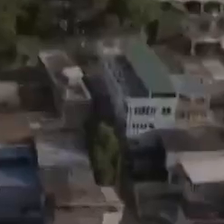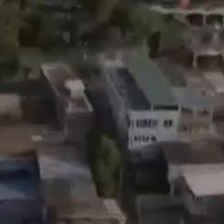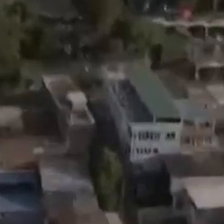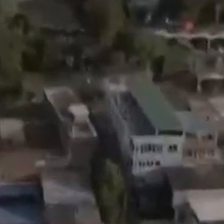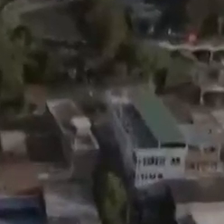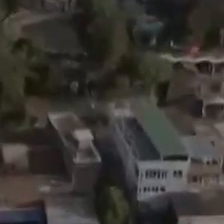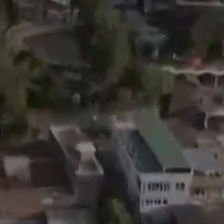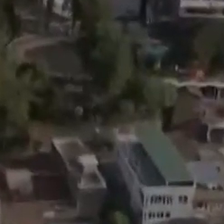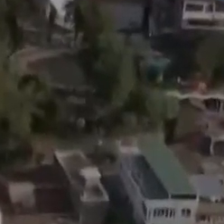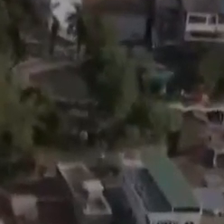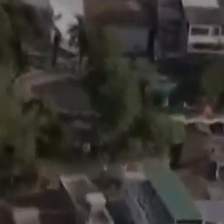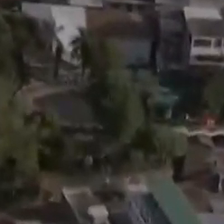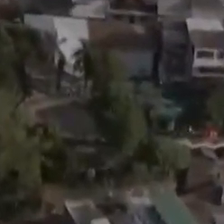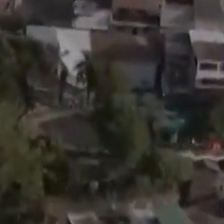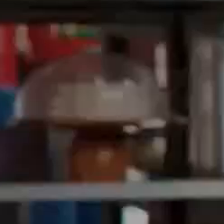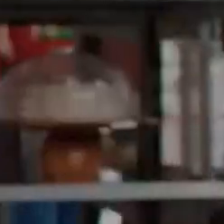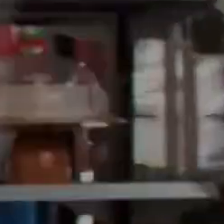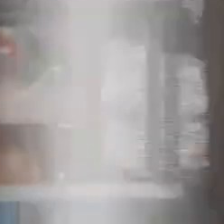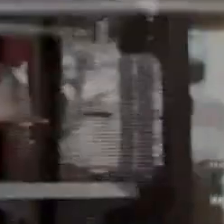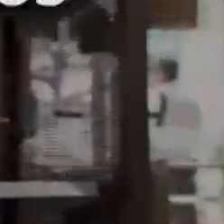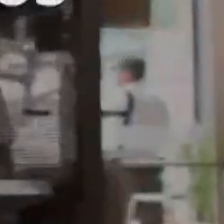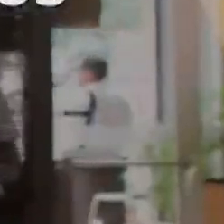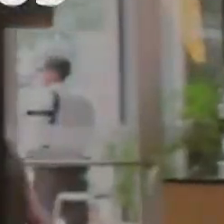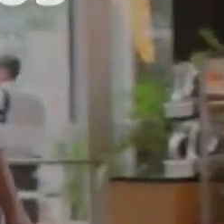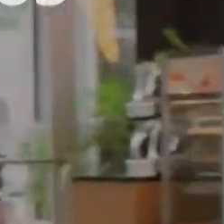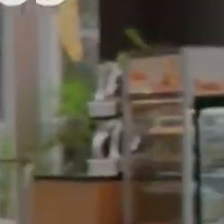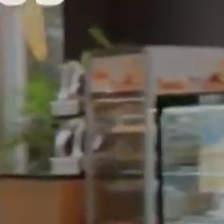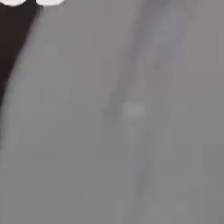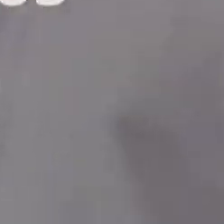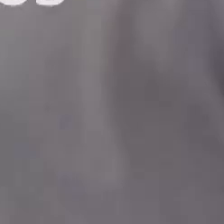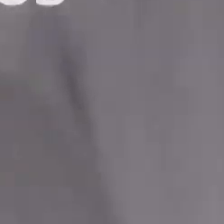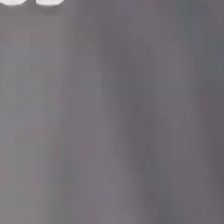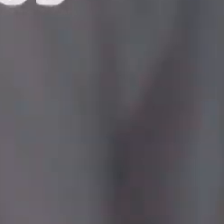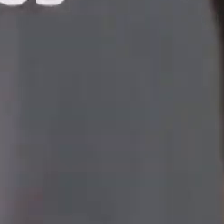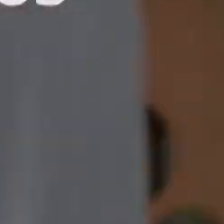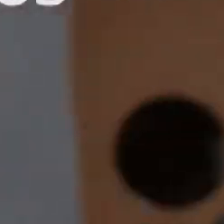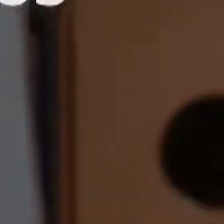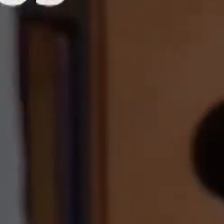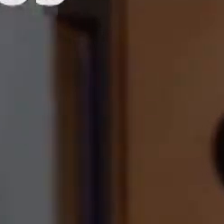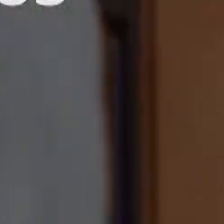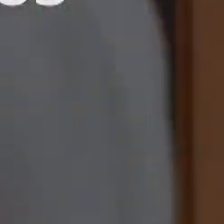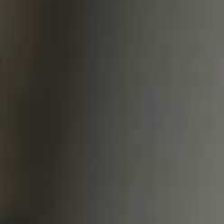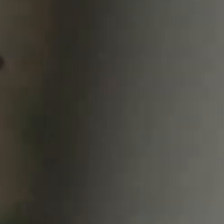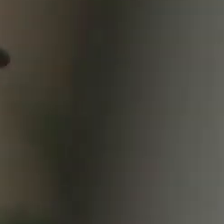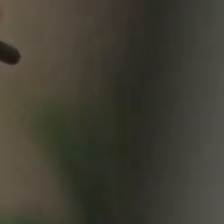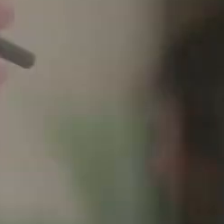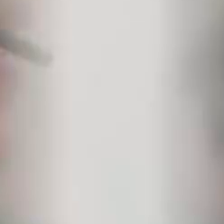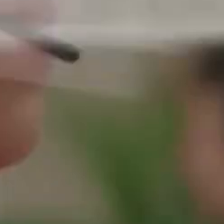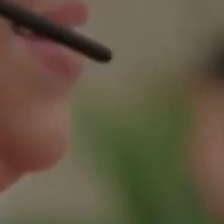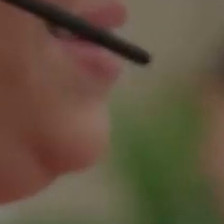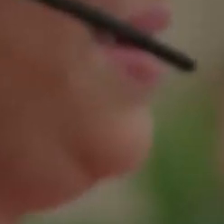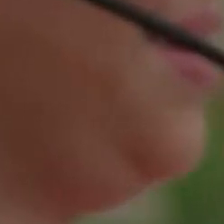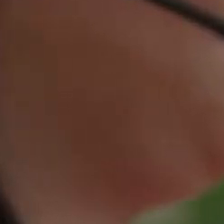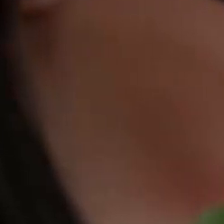de 297 mil hogares y más de 84 mil empresas y negocios en Cali. Trabajamos para responder más rápido a